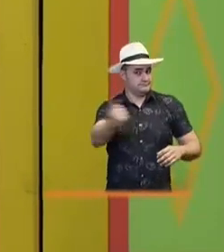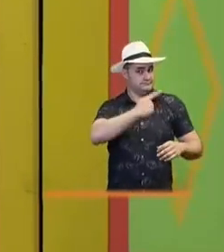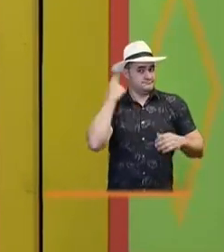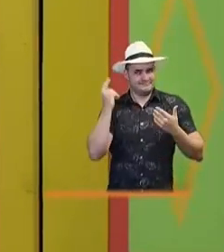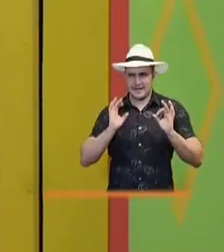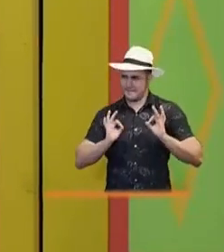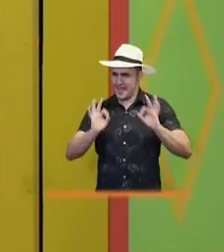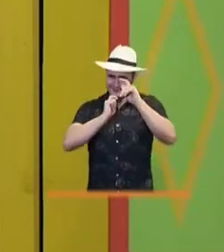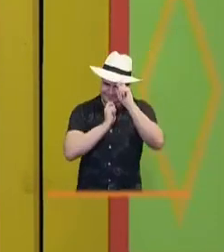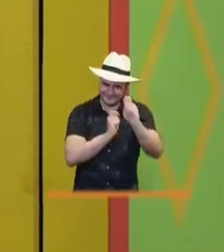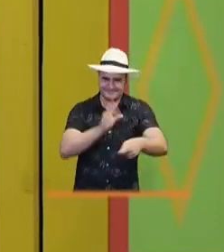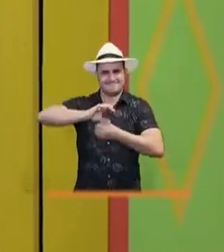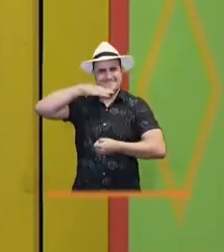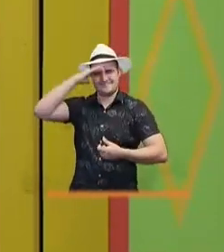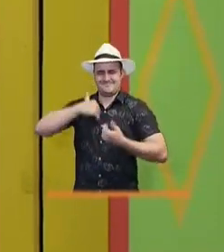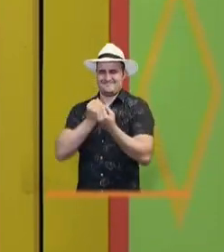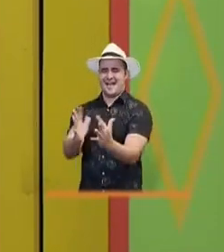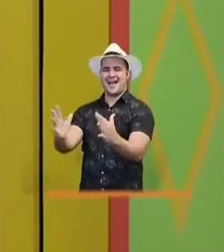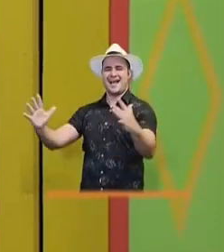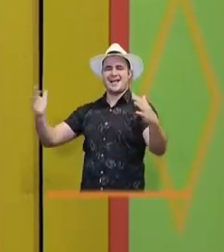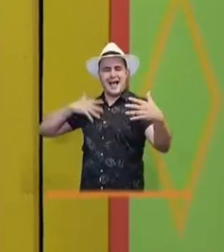merece mi ciudad